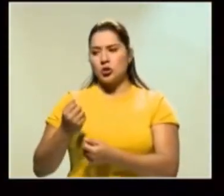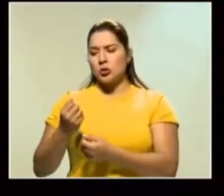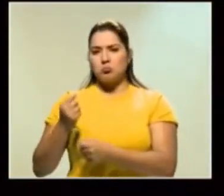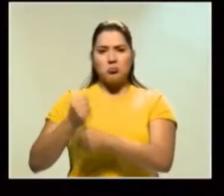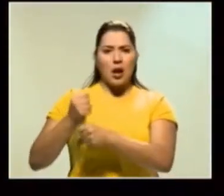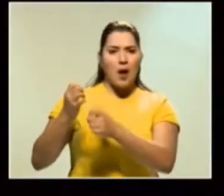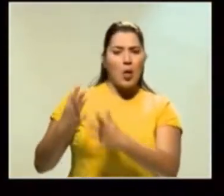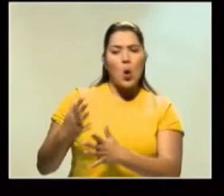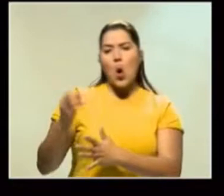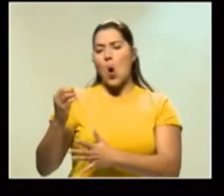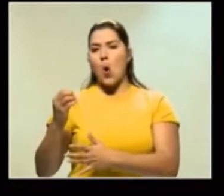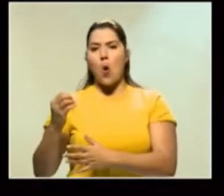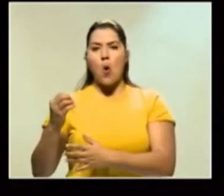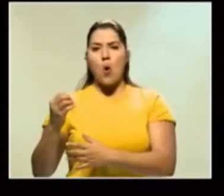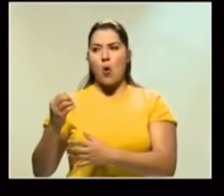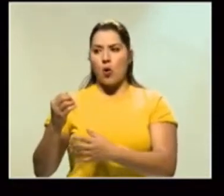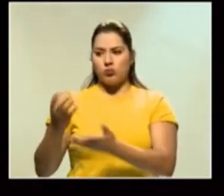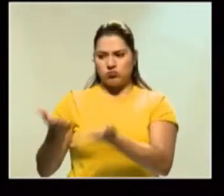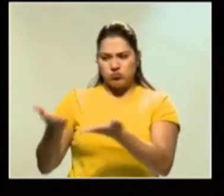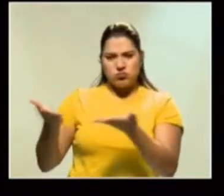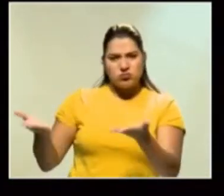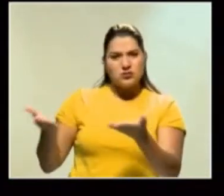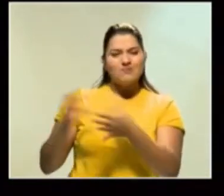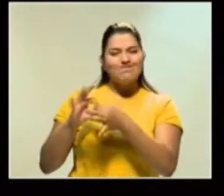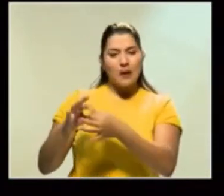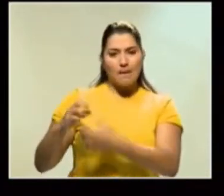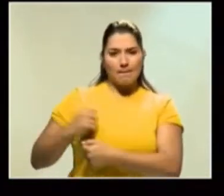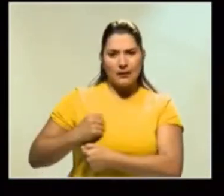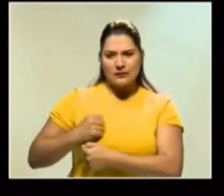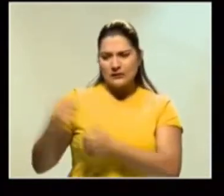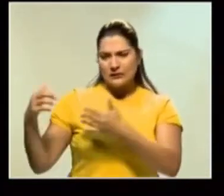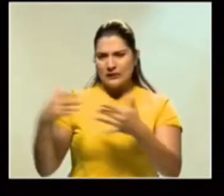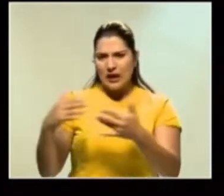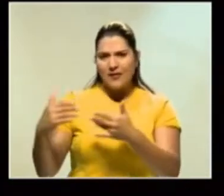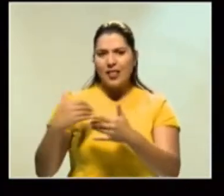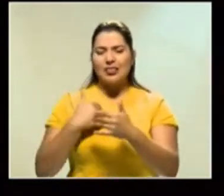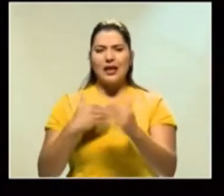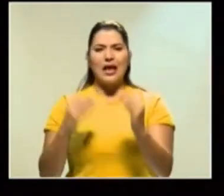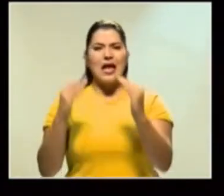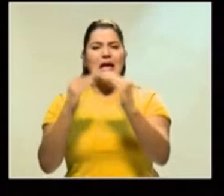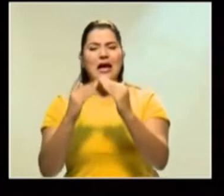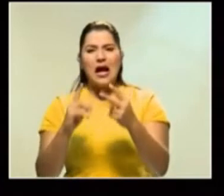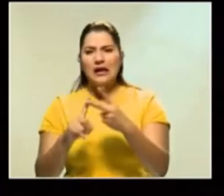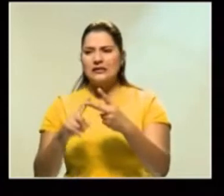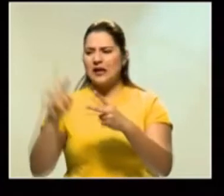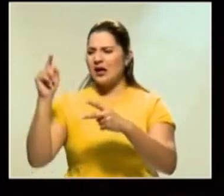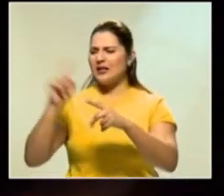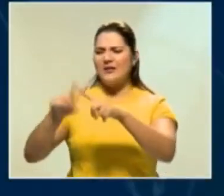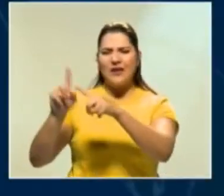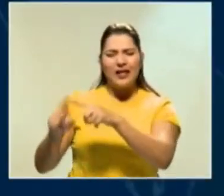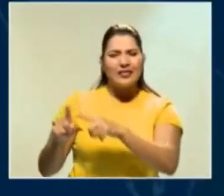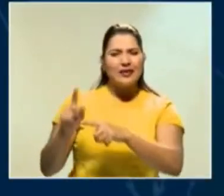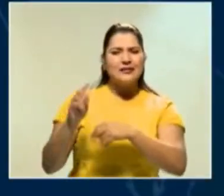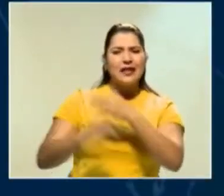han recordado estos días, tiene misiles, tiene barcos, tiene cazas americanos y MiGs y todo tipo de armamento